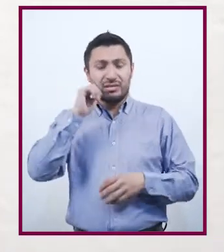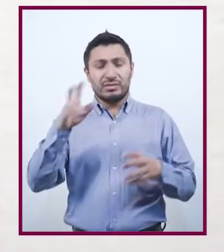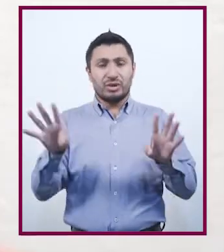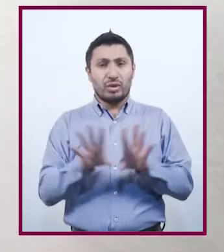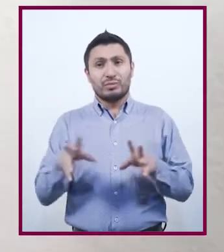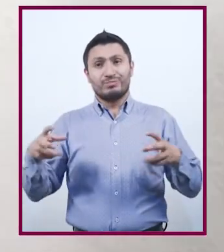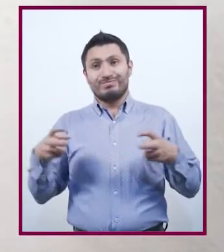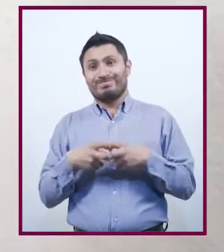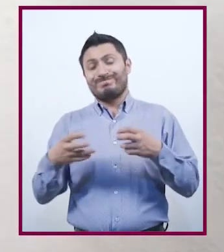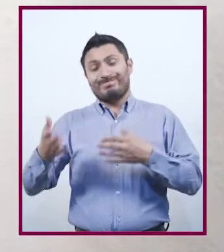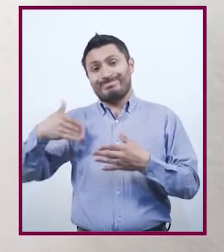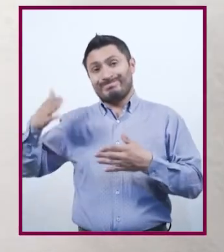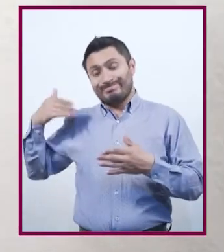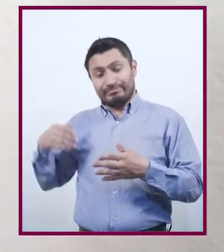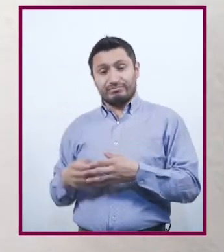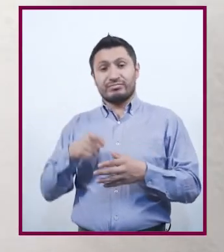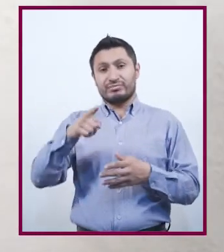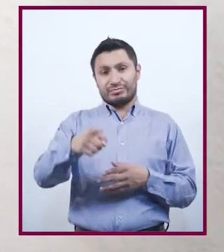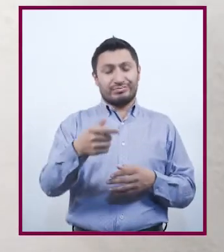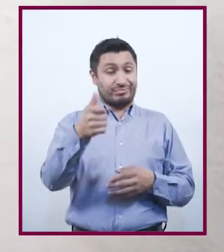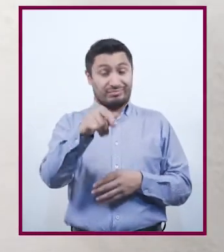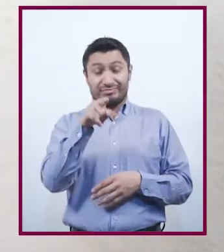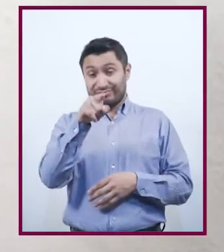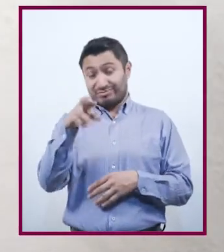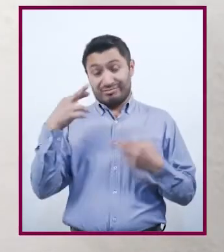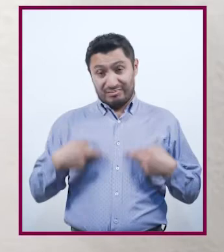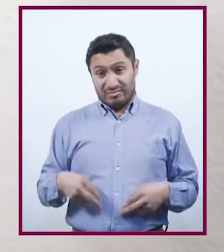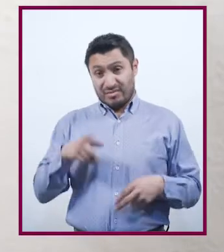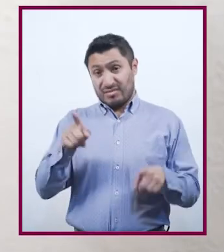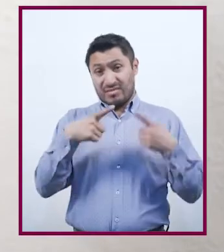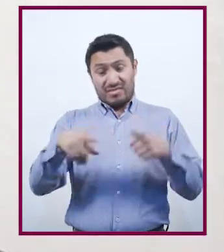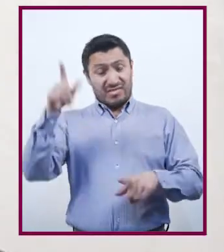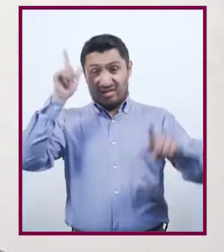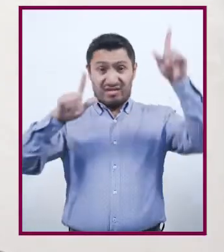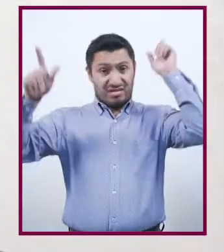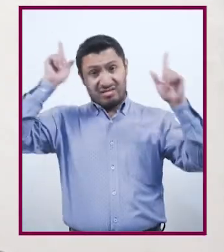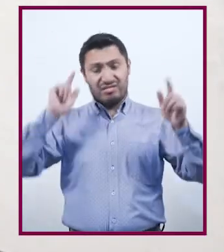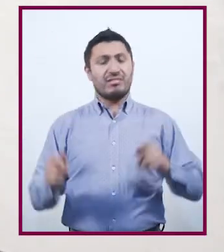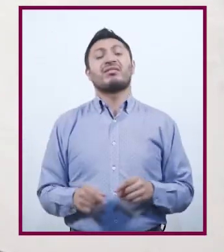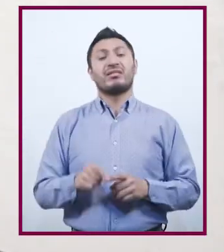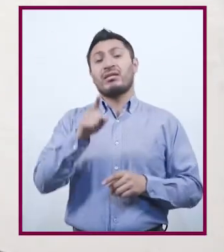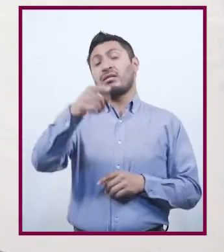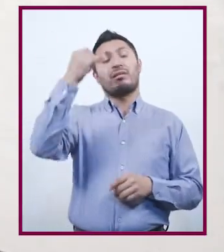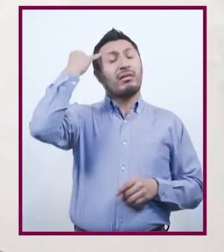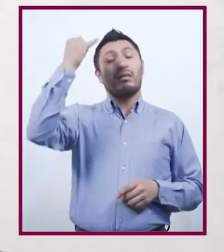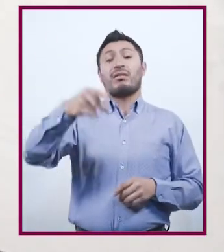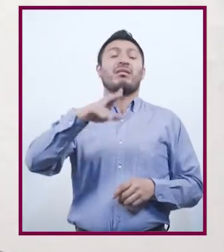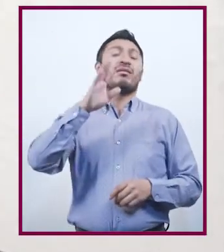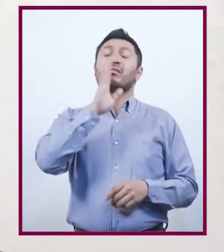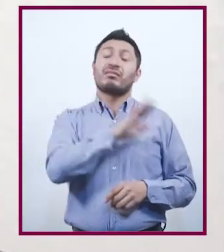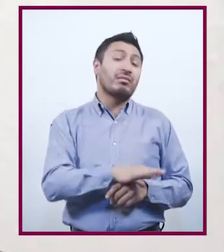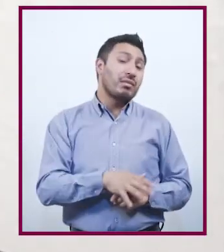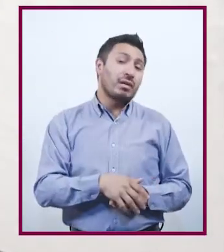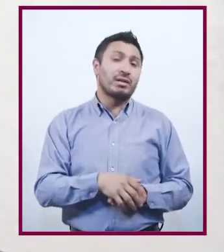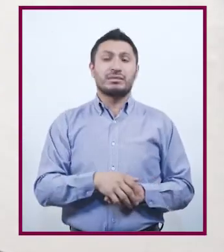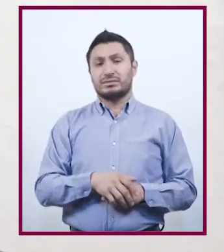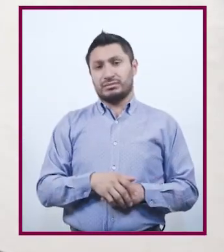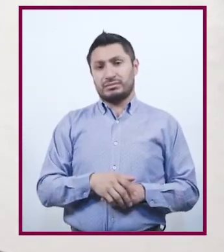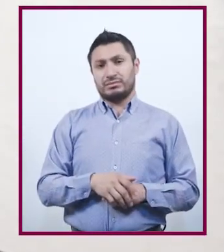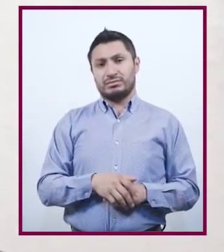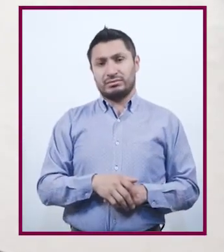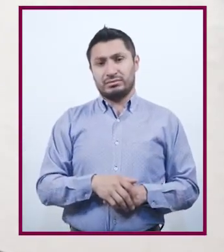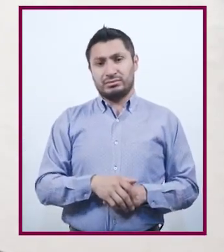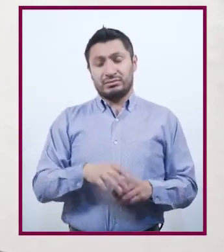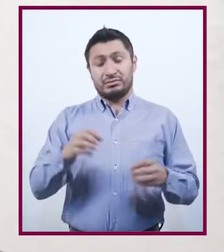apuesta de vida y por ello siempre habrá tensiones en los esquemas anteriores. ¿Vas a salir con esa ropa? Esa música es de locos.